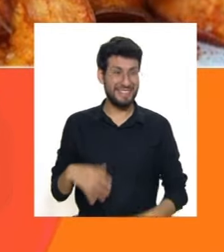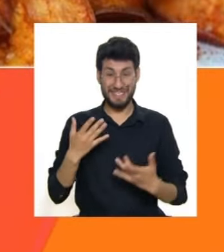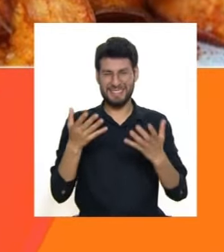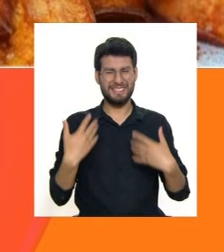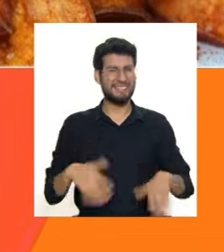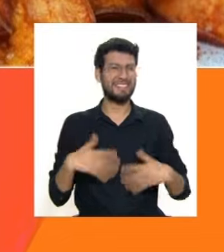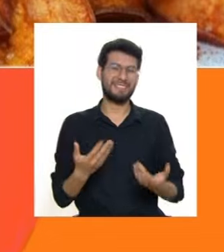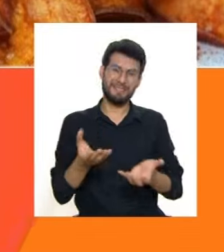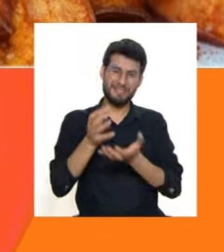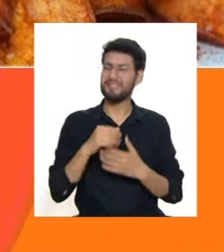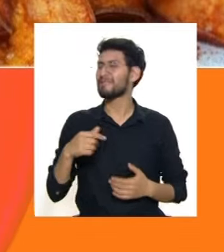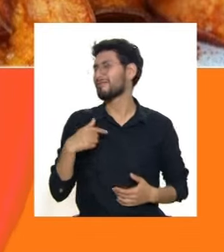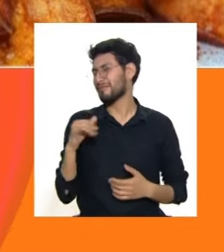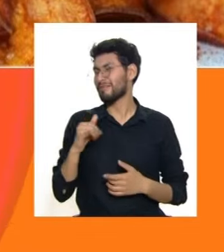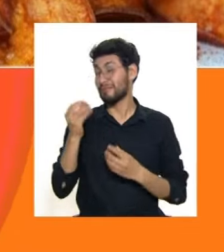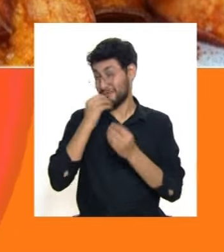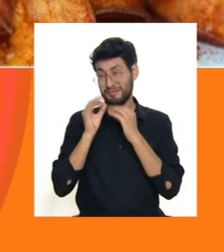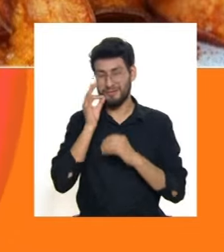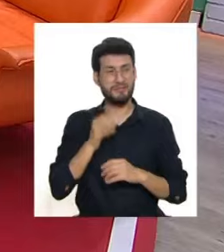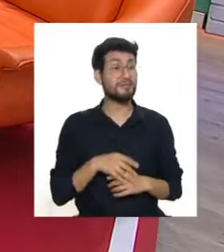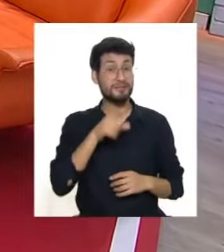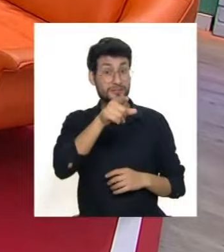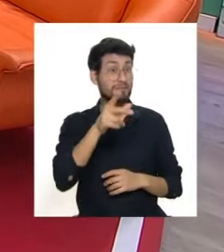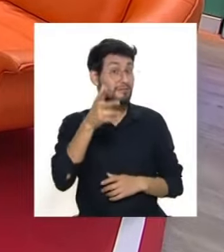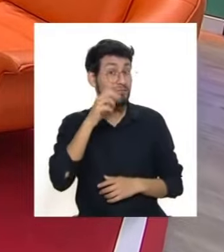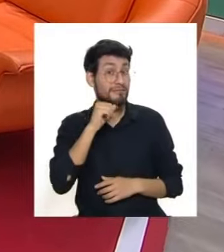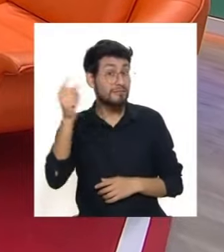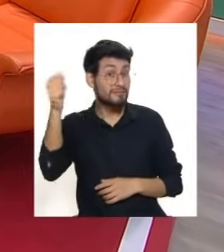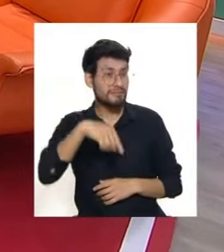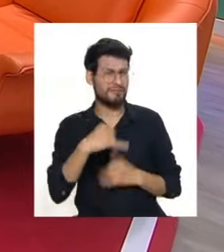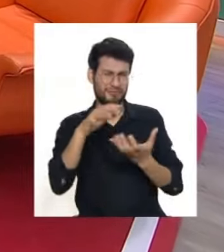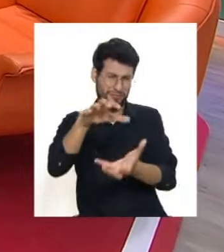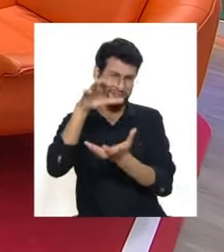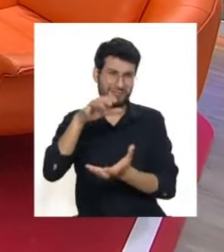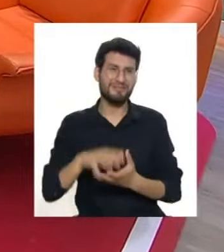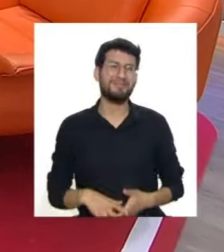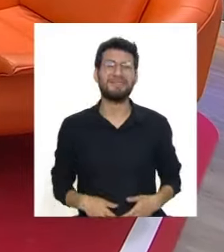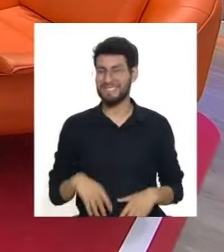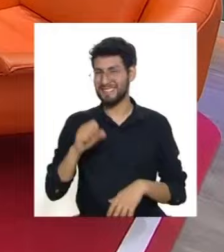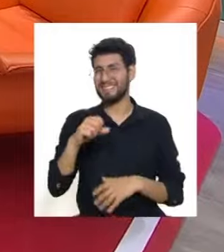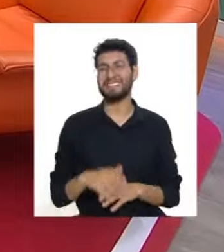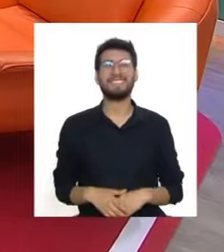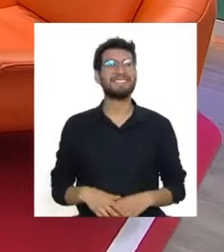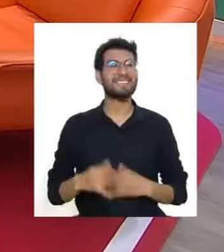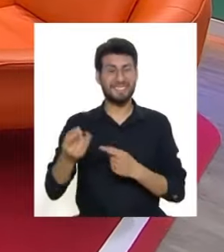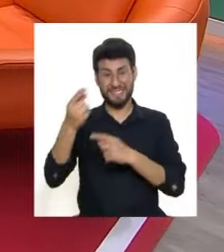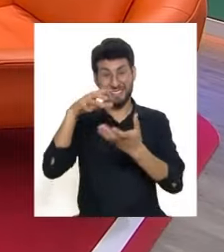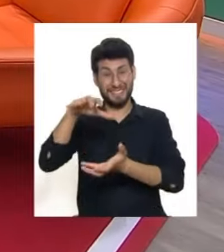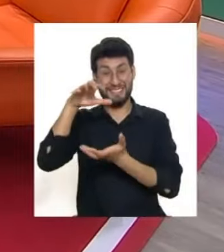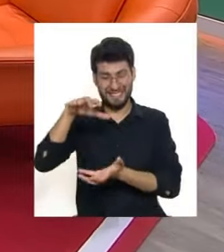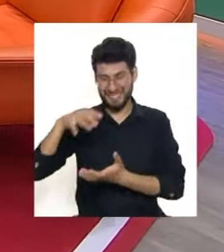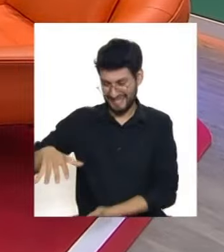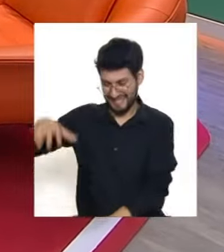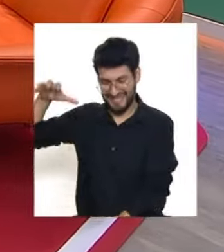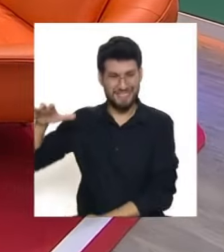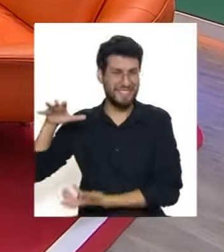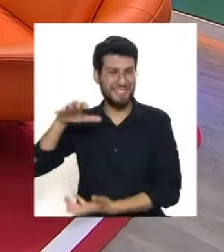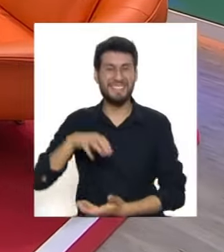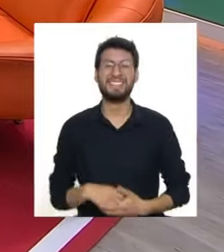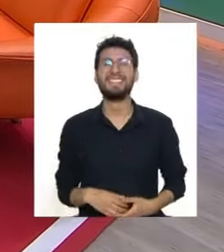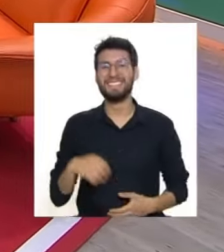traiga bastante. Hoy también vamos a comer. Si nos estás escuchando y todavía no estás en camino, trae bastante, por favor. Regrésate, un saco.